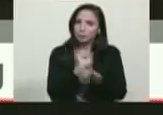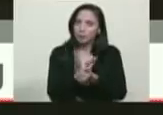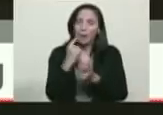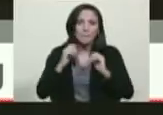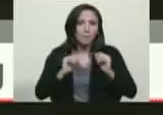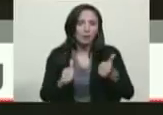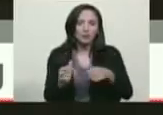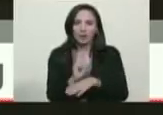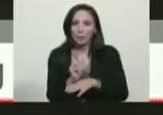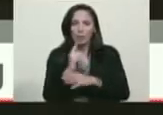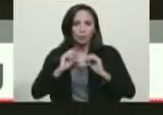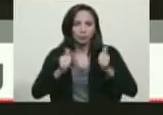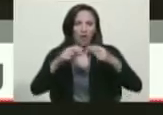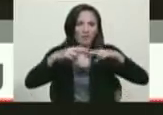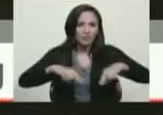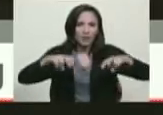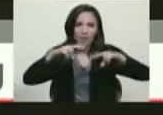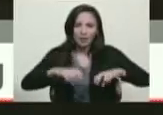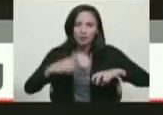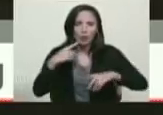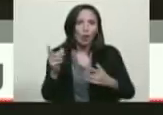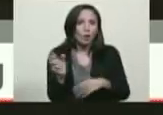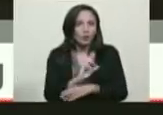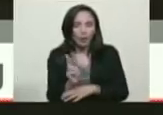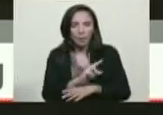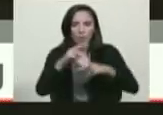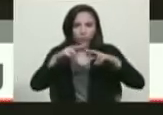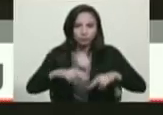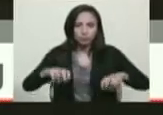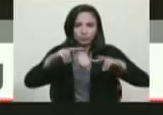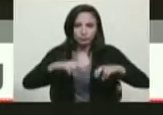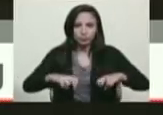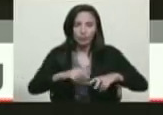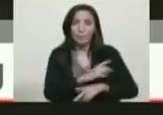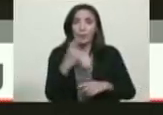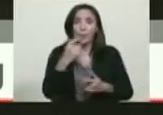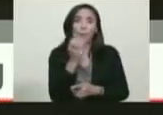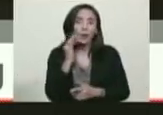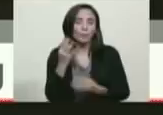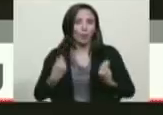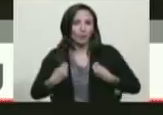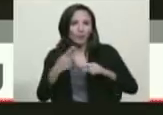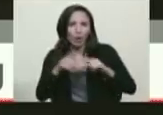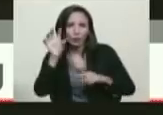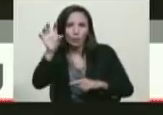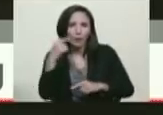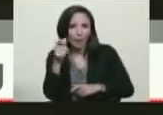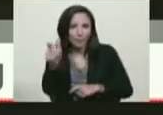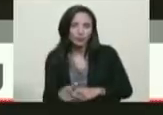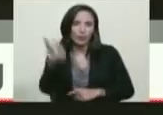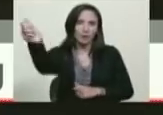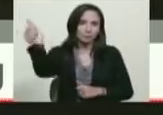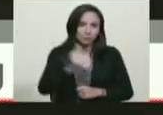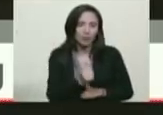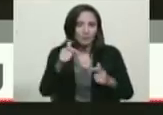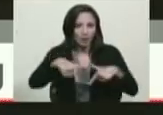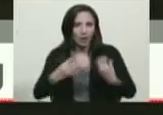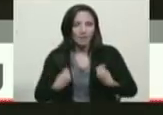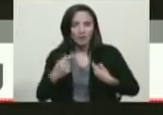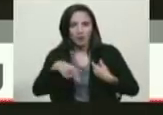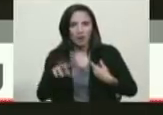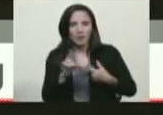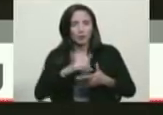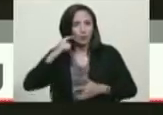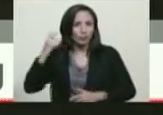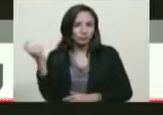brevedad posible los trámites correspondientes para el traslado al territorio nacional de los ciudadanos Simón Antúnez, Gustavo